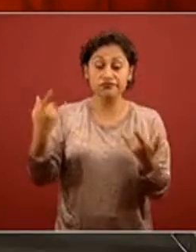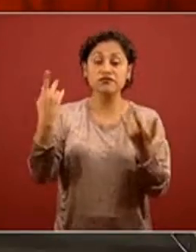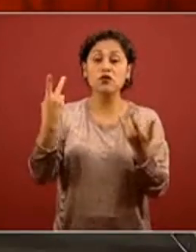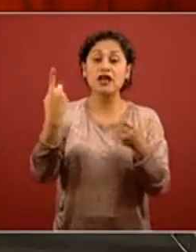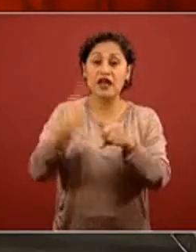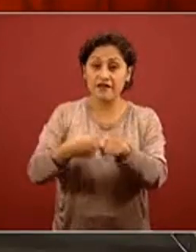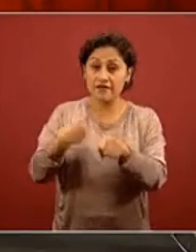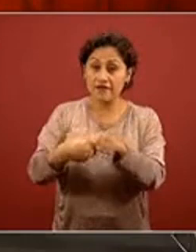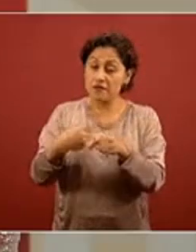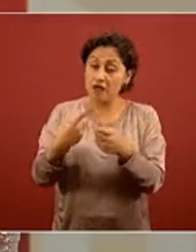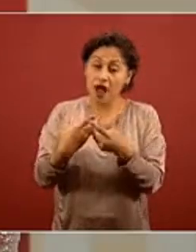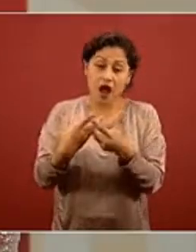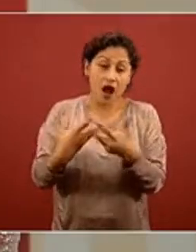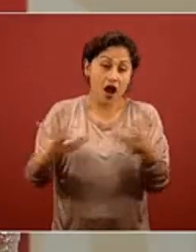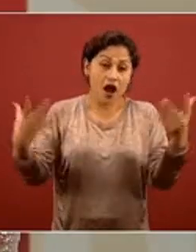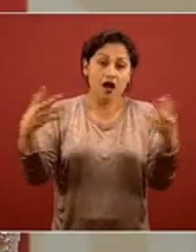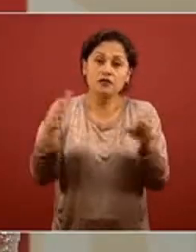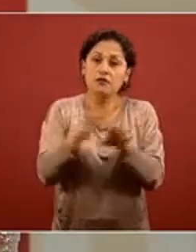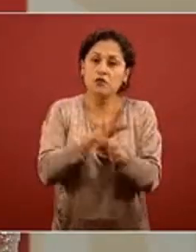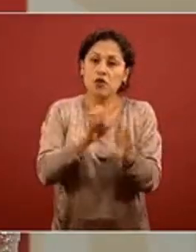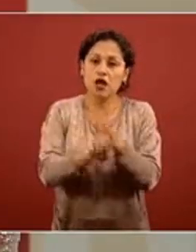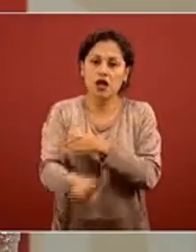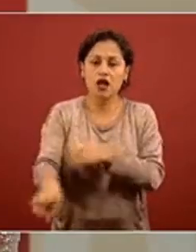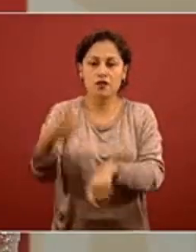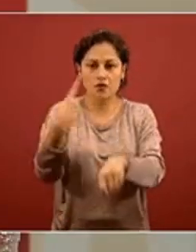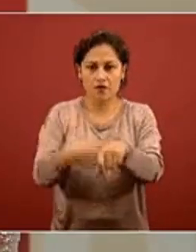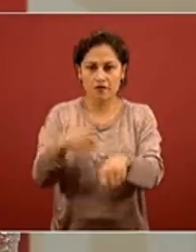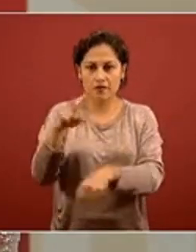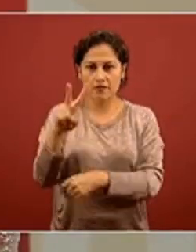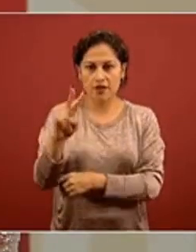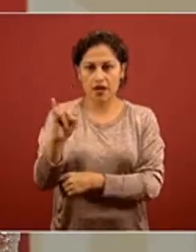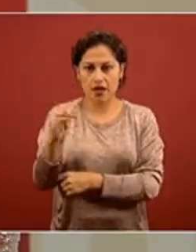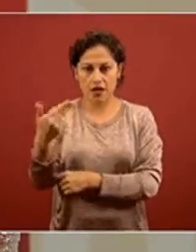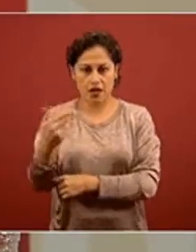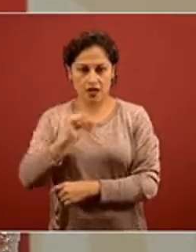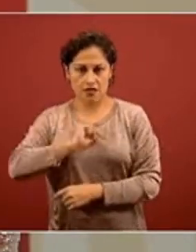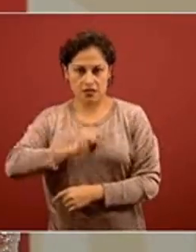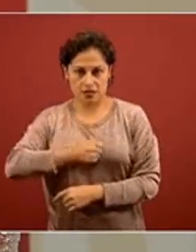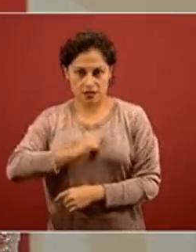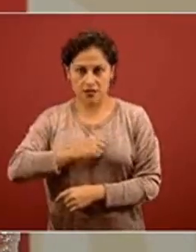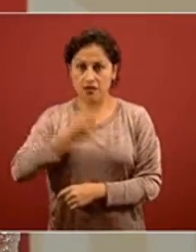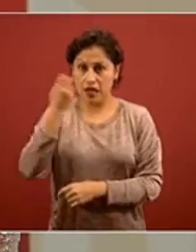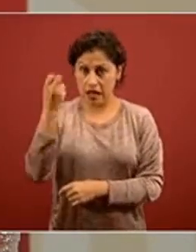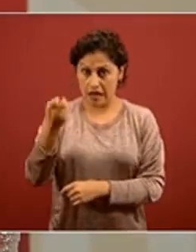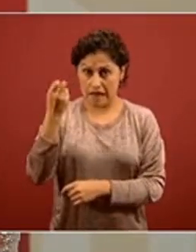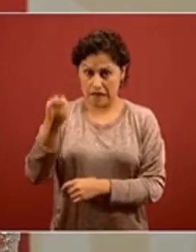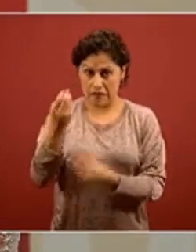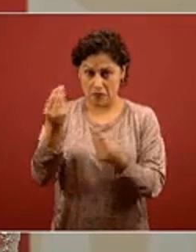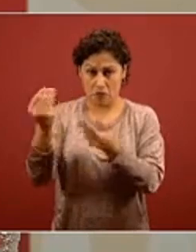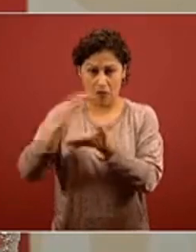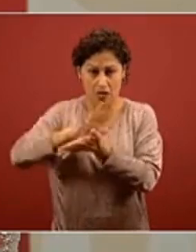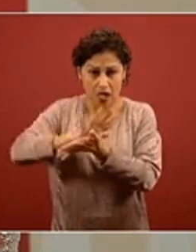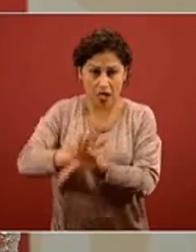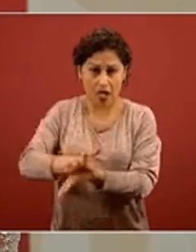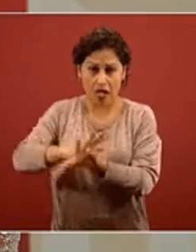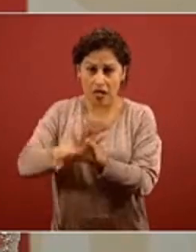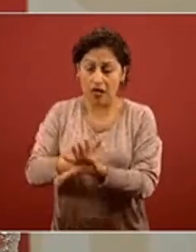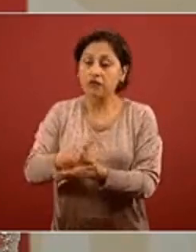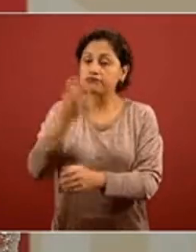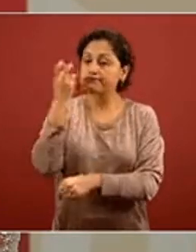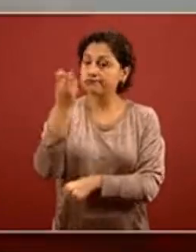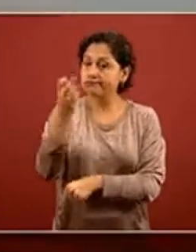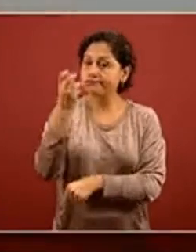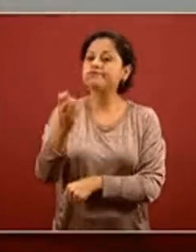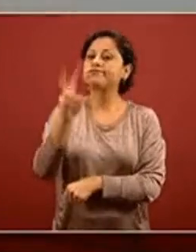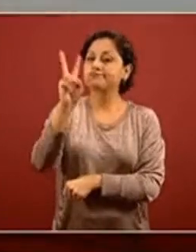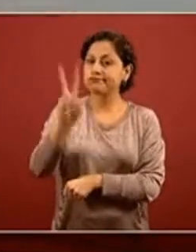la epidemia de VIH-Sida, y ha sido de manera emblemática uno de los motivos constantes y aberrantes